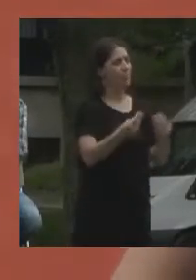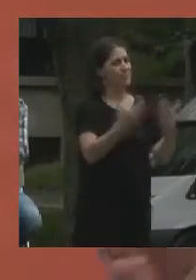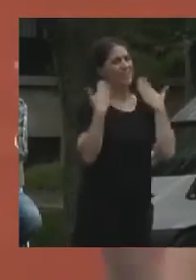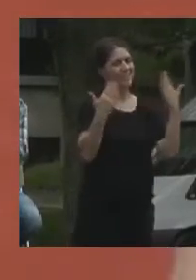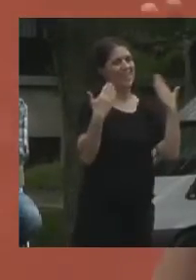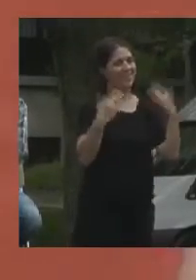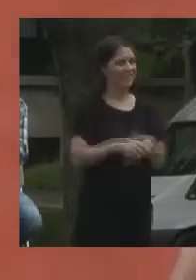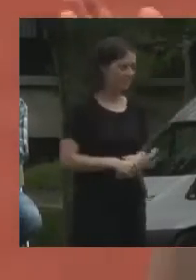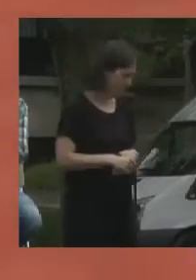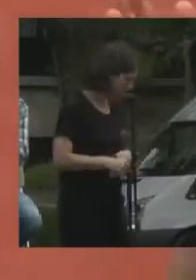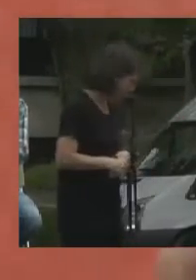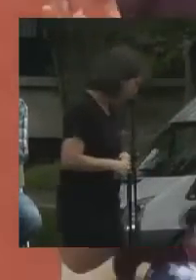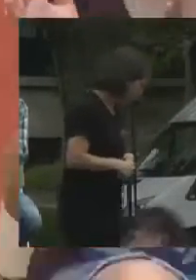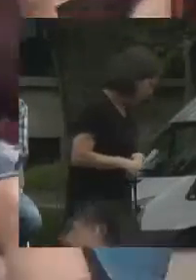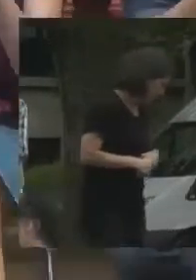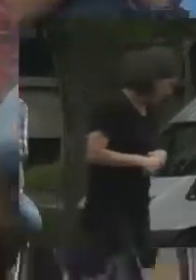gracias.